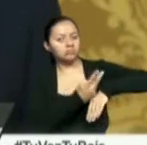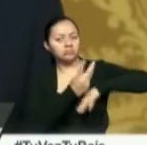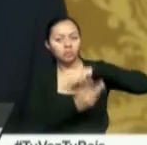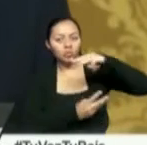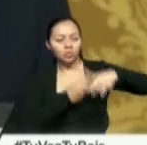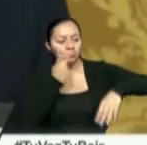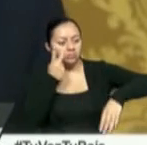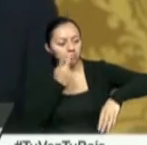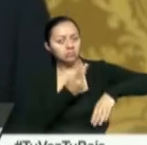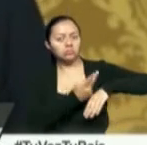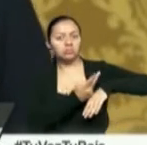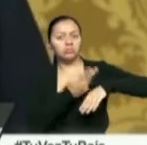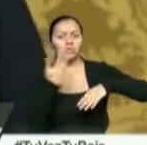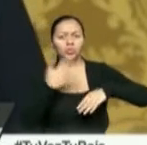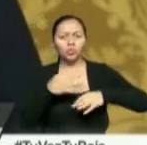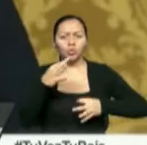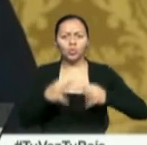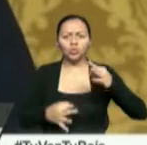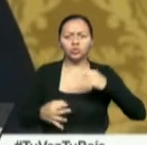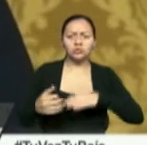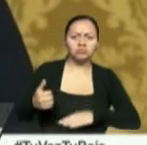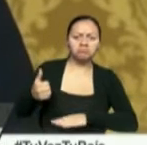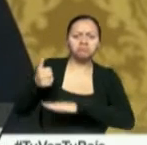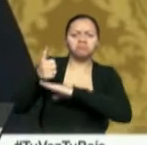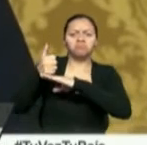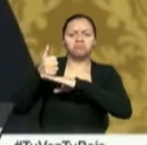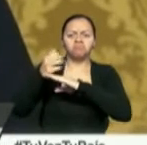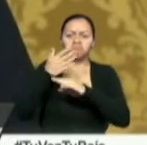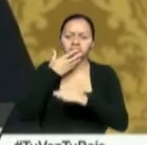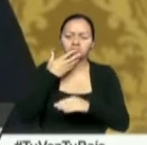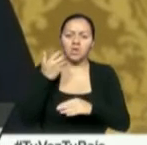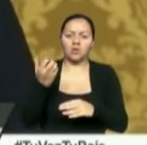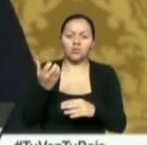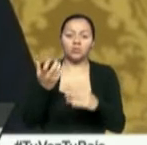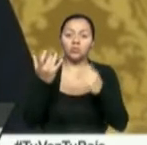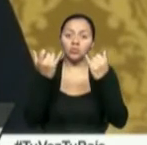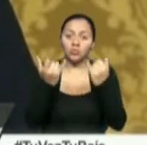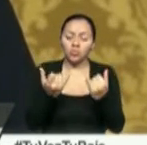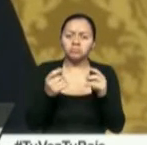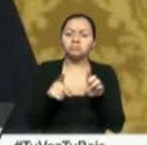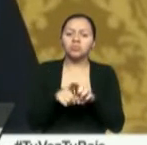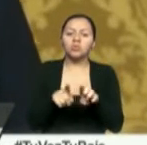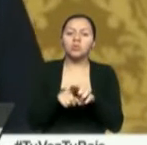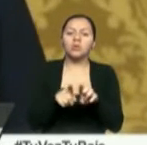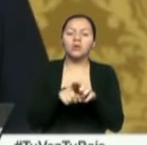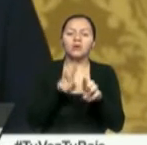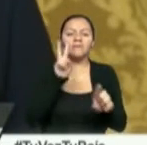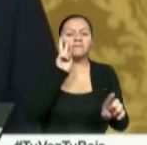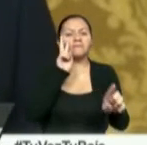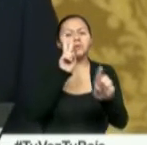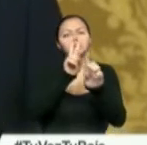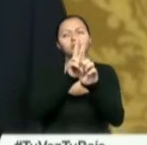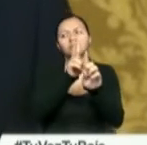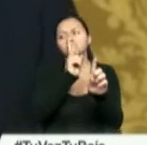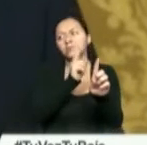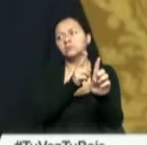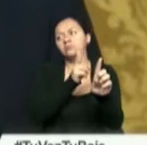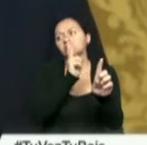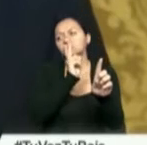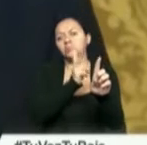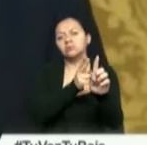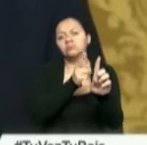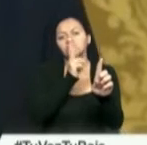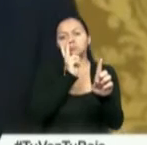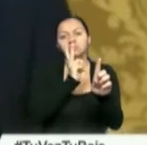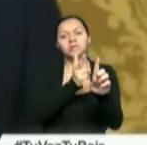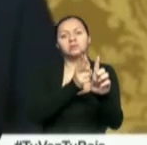justicia con mayúsculas una justicia que ha pasado de una visión tradicional del